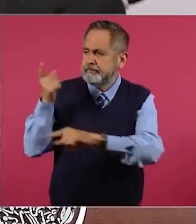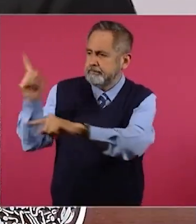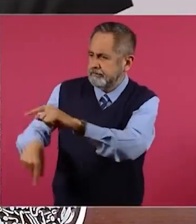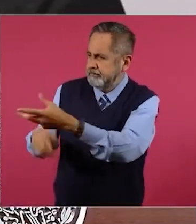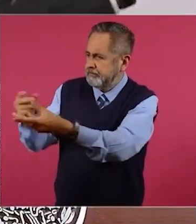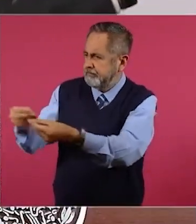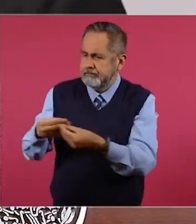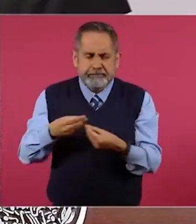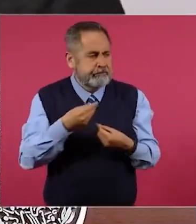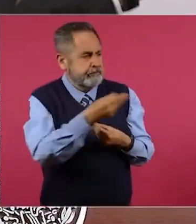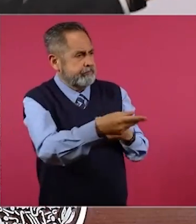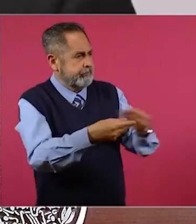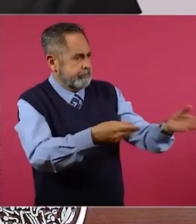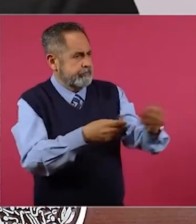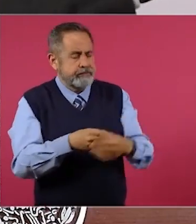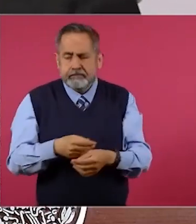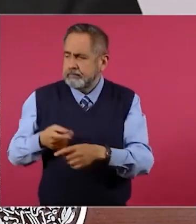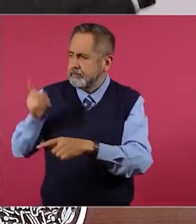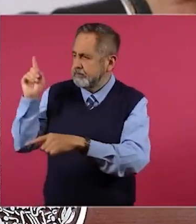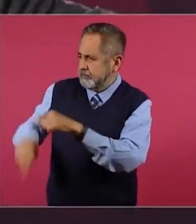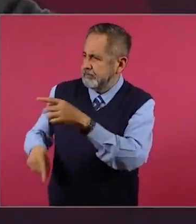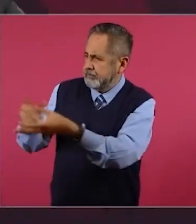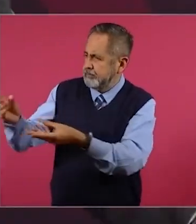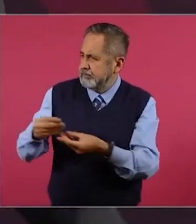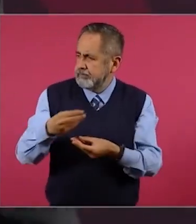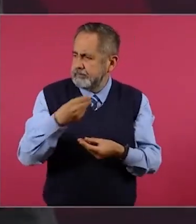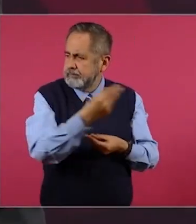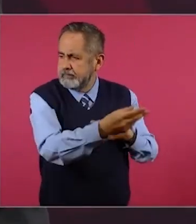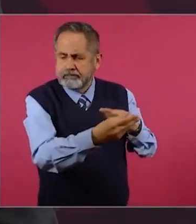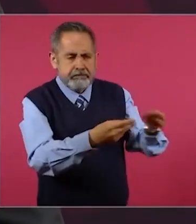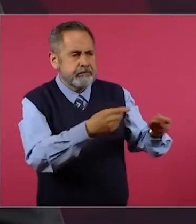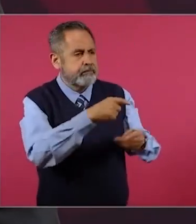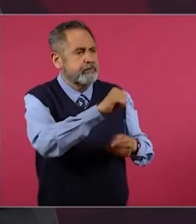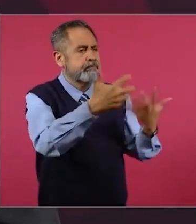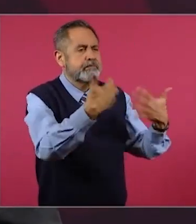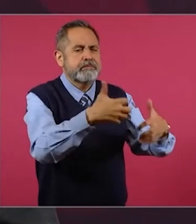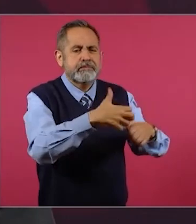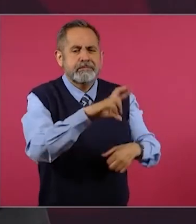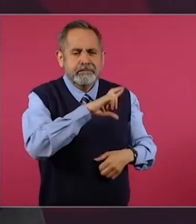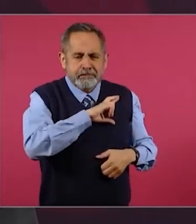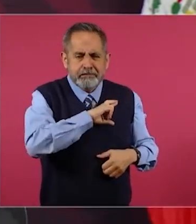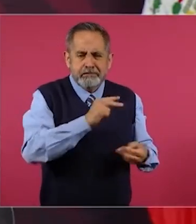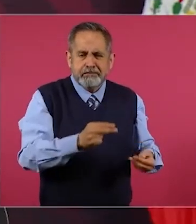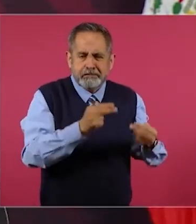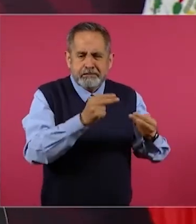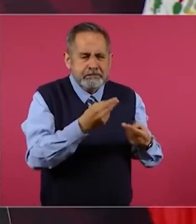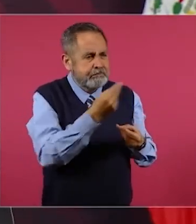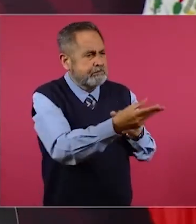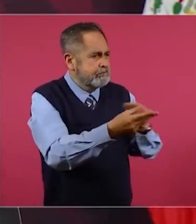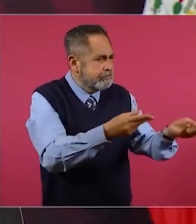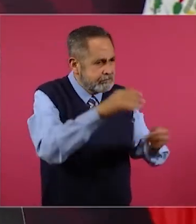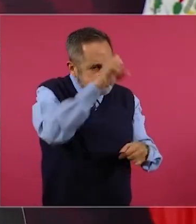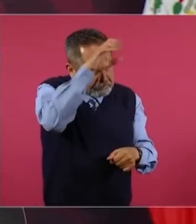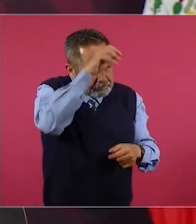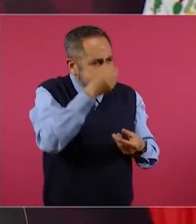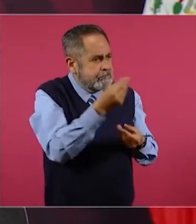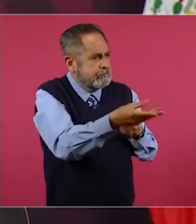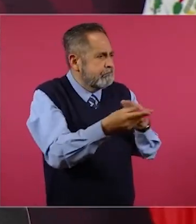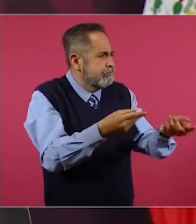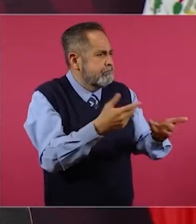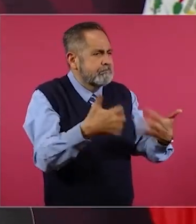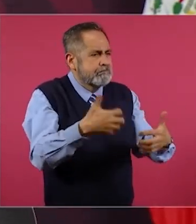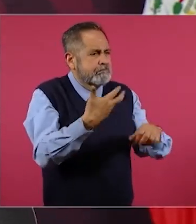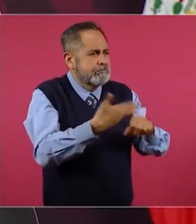Unidos. Hay integración económica y afecta a todo el mundo. En Japón, en todos lados, aseguró. Pero nosotros podemos resistir un poco más por dos